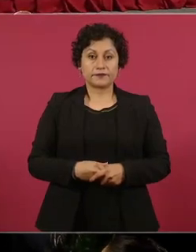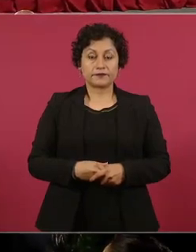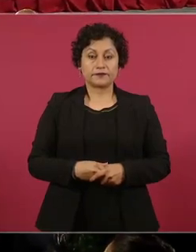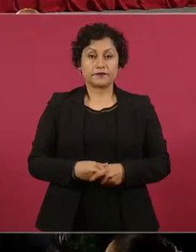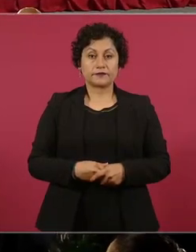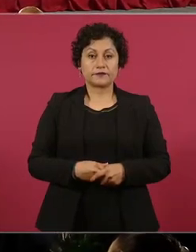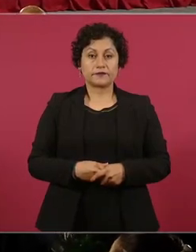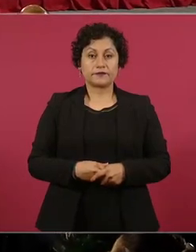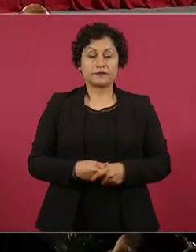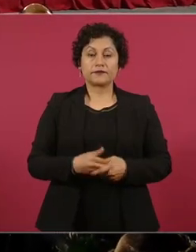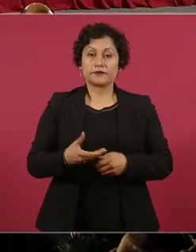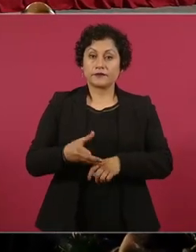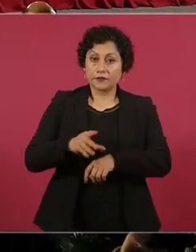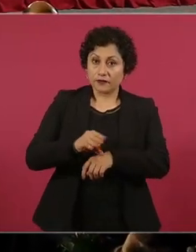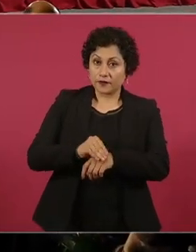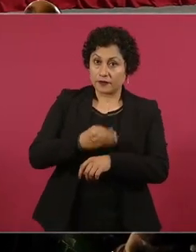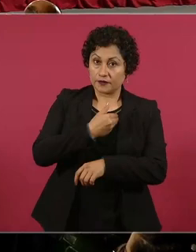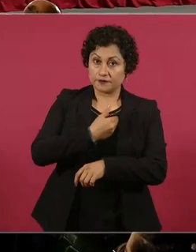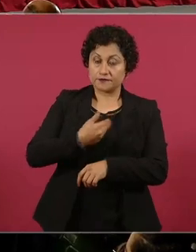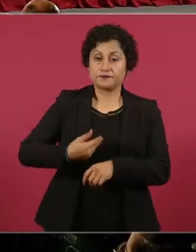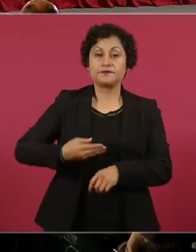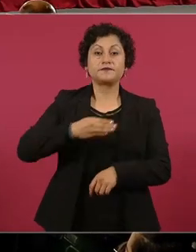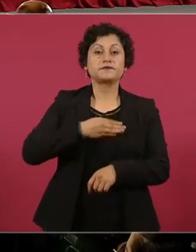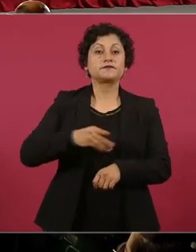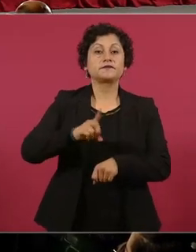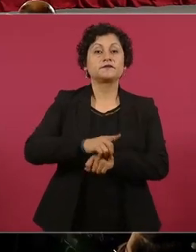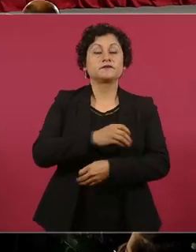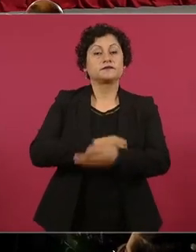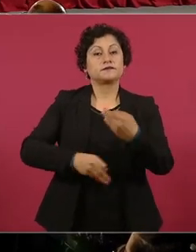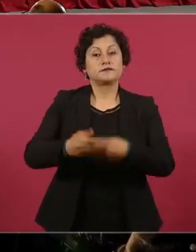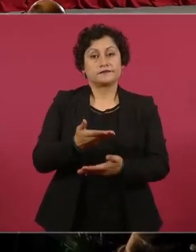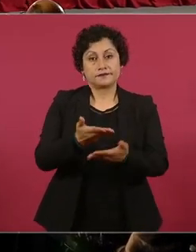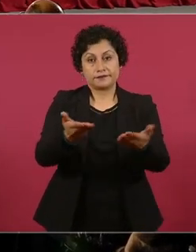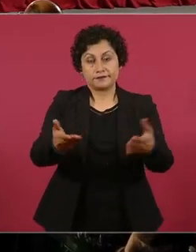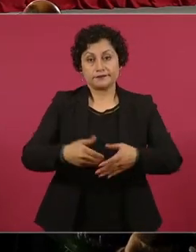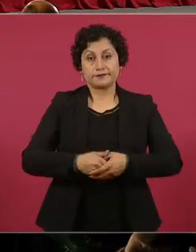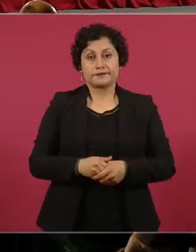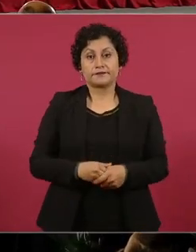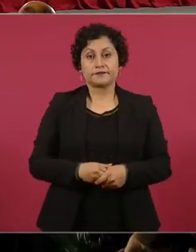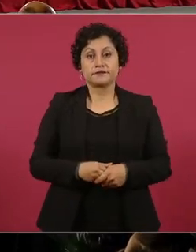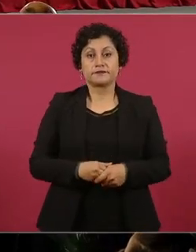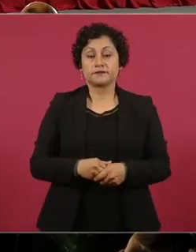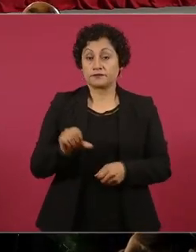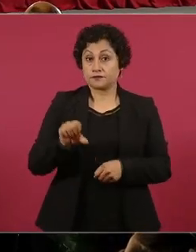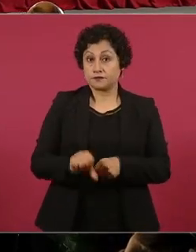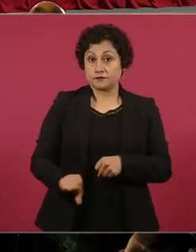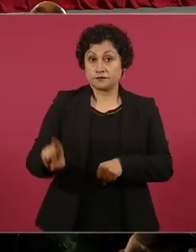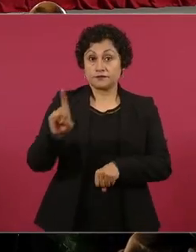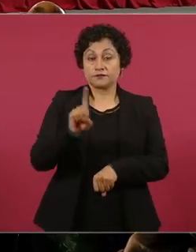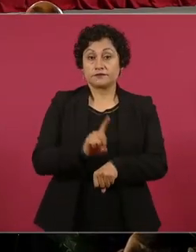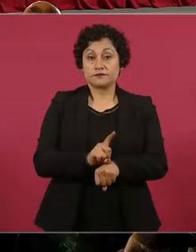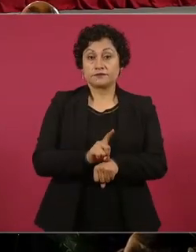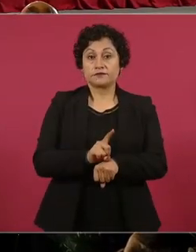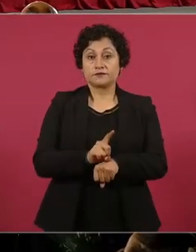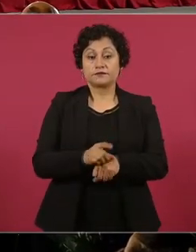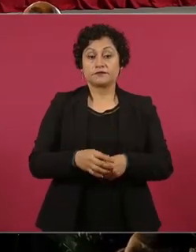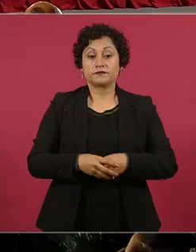Con su permiso, presidente. Buenos días a todas y a todos. El día de hoy vamos a